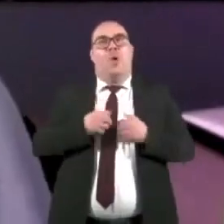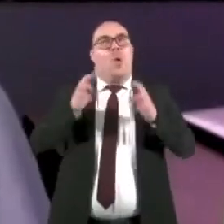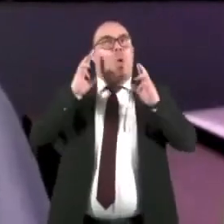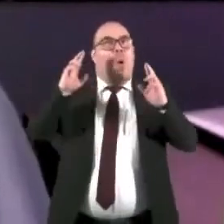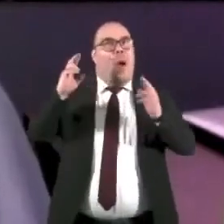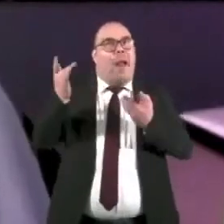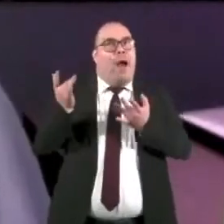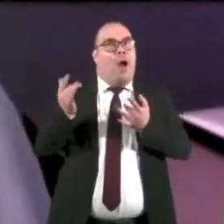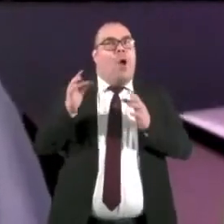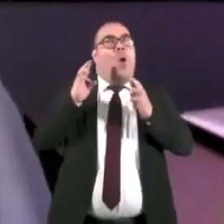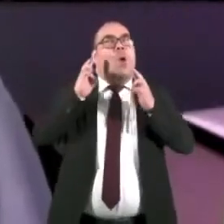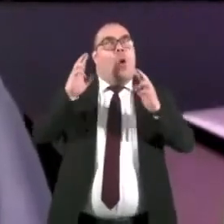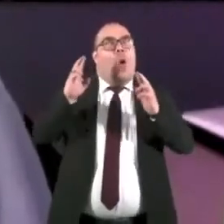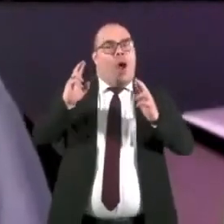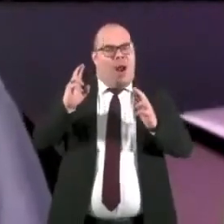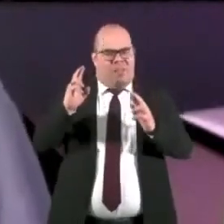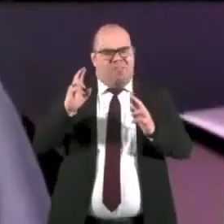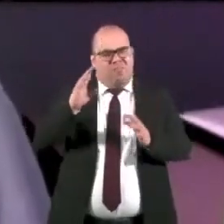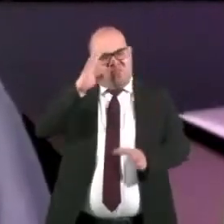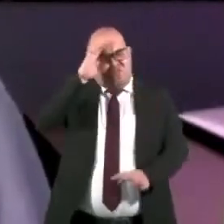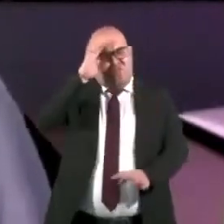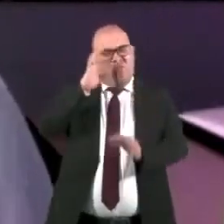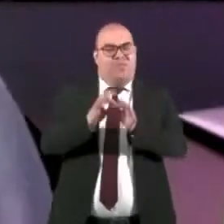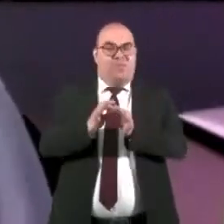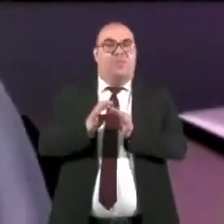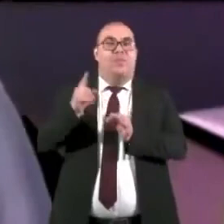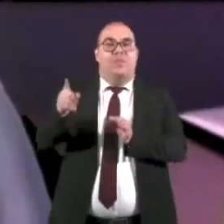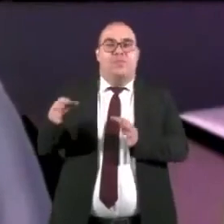o la certeza más bien, de que la comisión, los